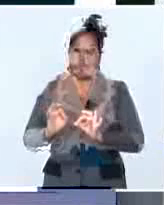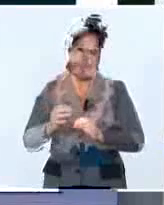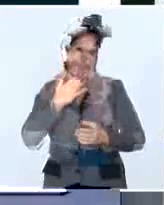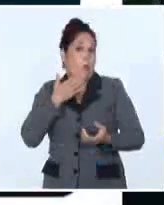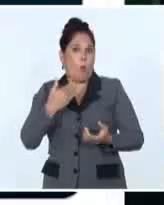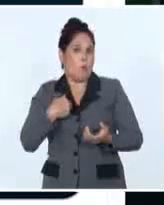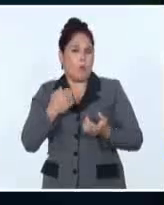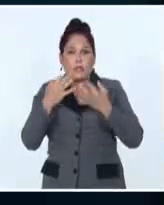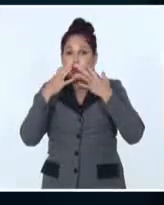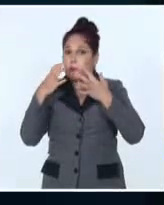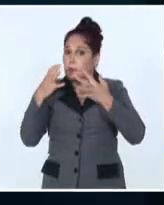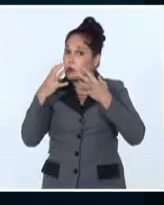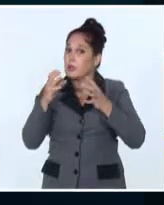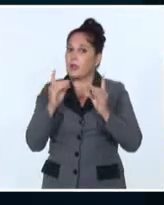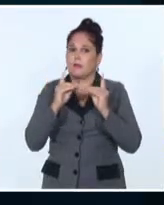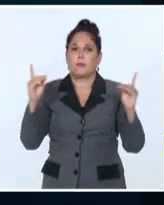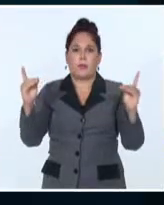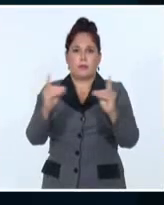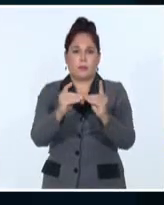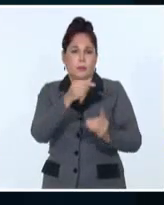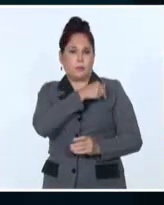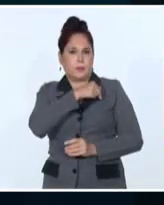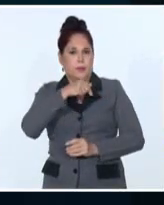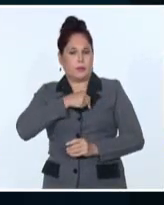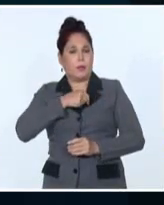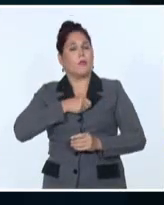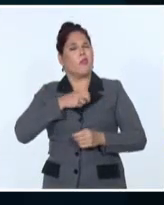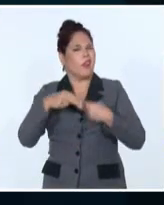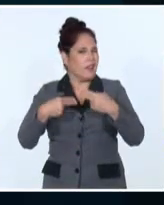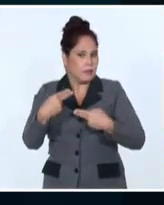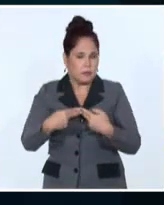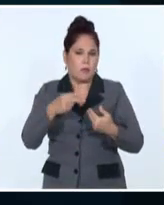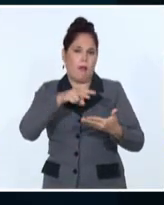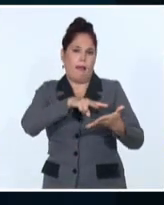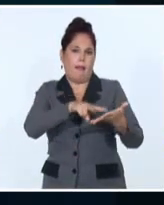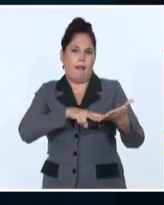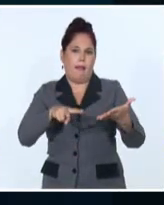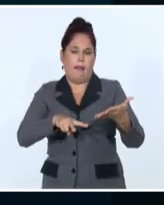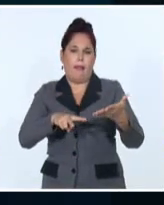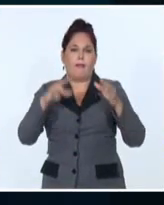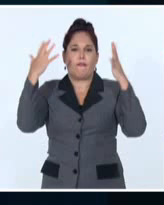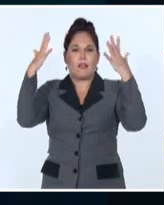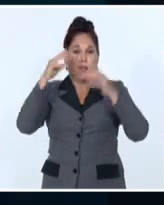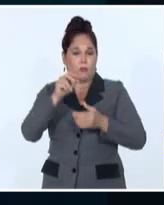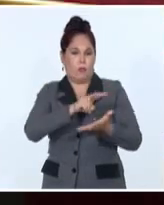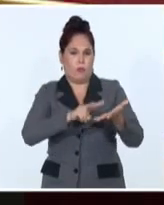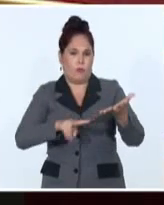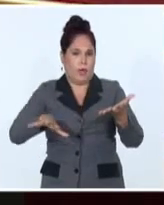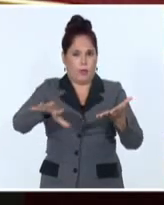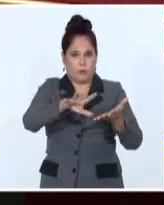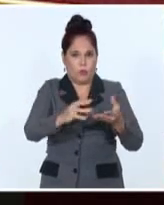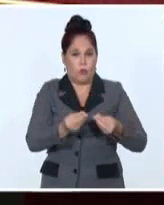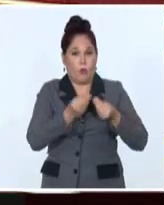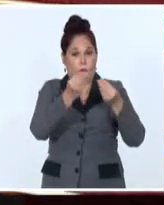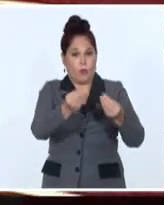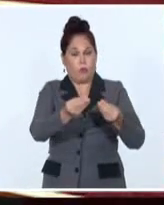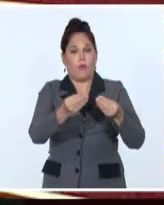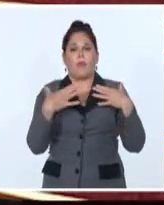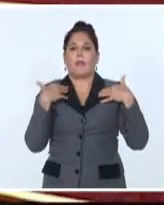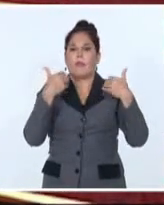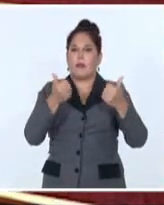jefe de la Dirección Política del MININ, leyó la carta de felicitación del ministro del Interior y entregó al jefe de la Dirección